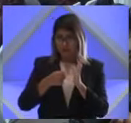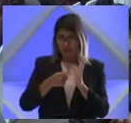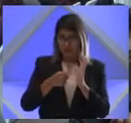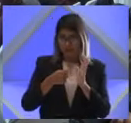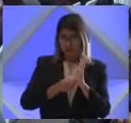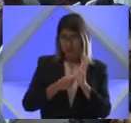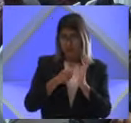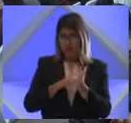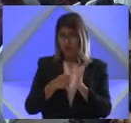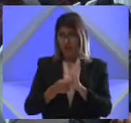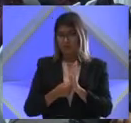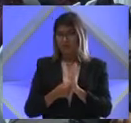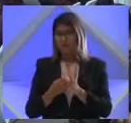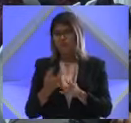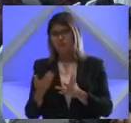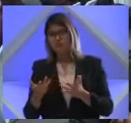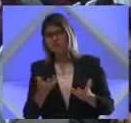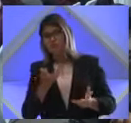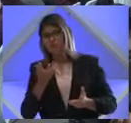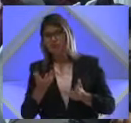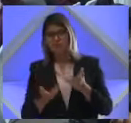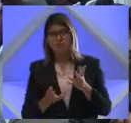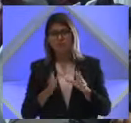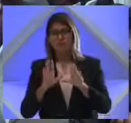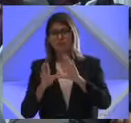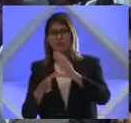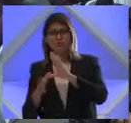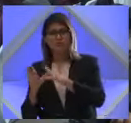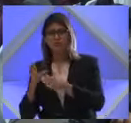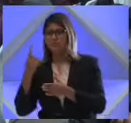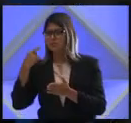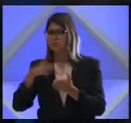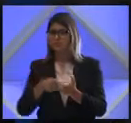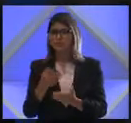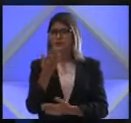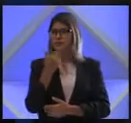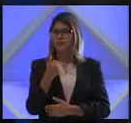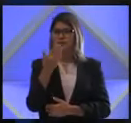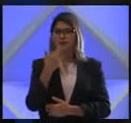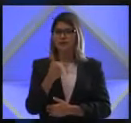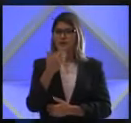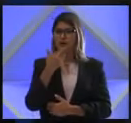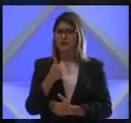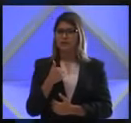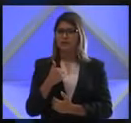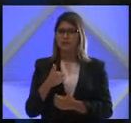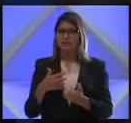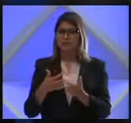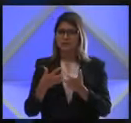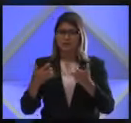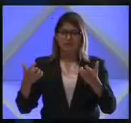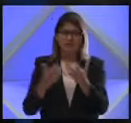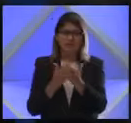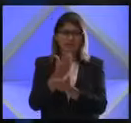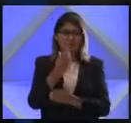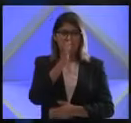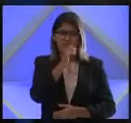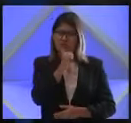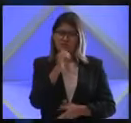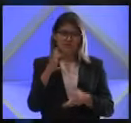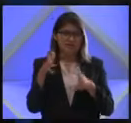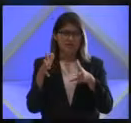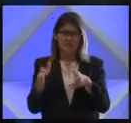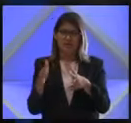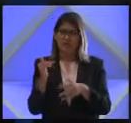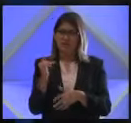yo creo que entre satélites no hay división de acceso es un enlace fijo y listo